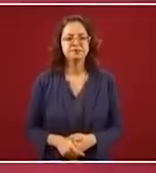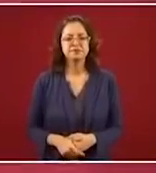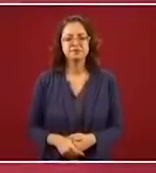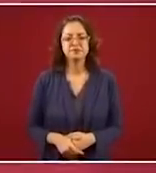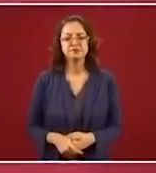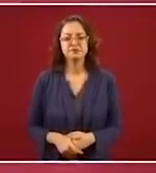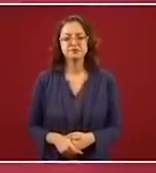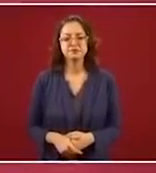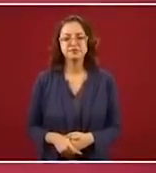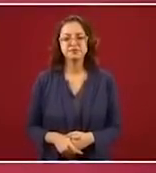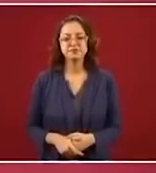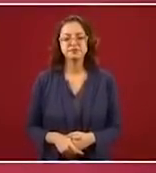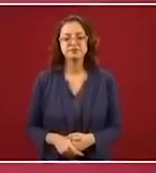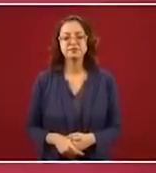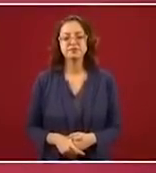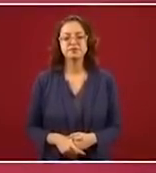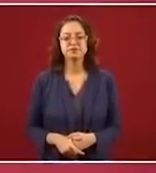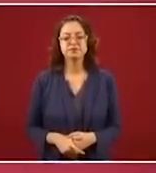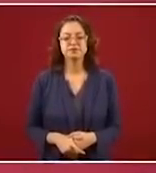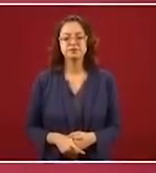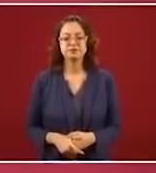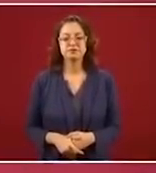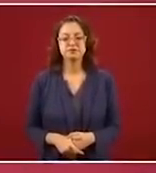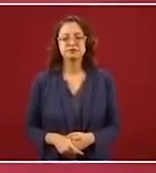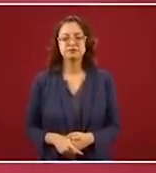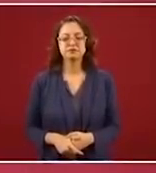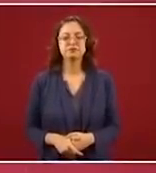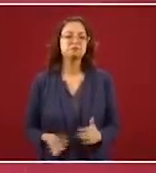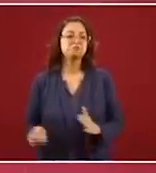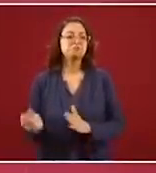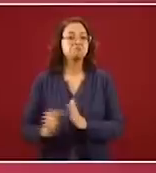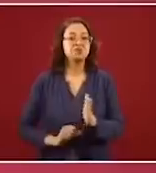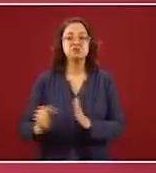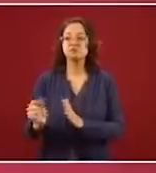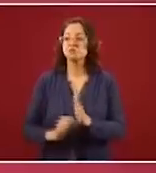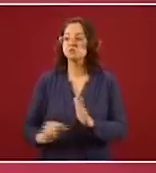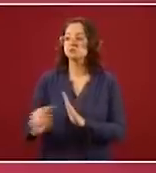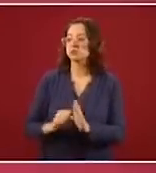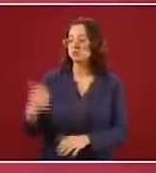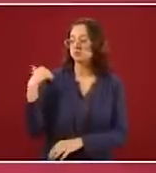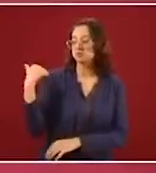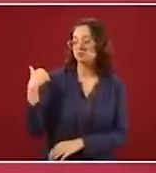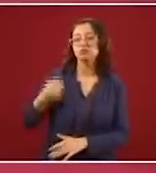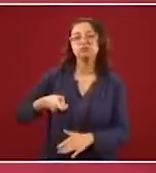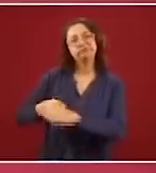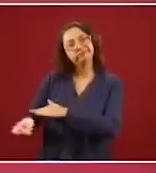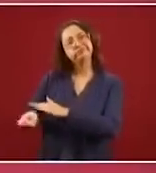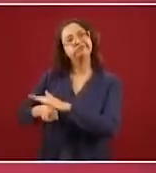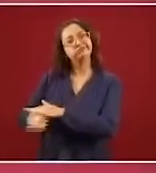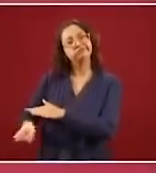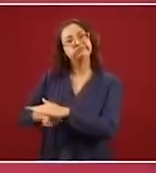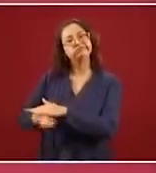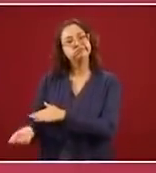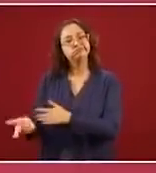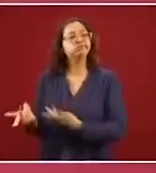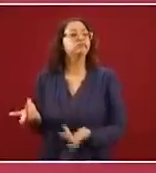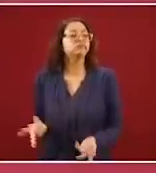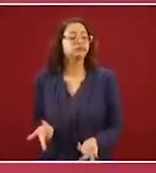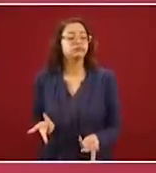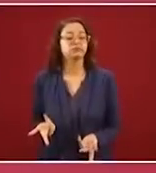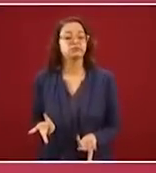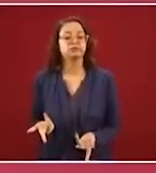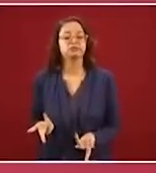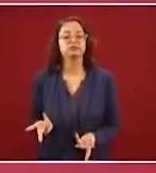Cada mes vienen a recoger la mochada. Ya